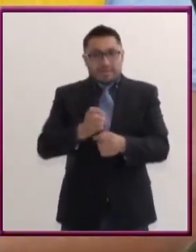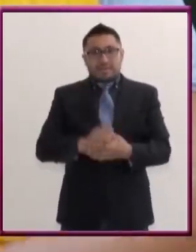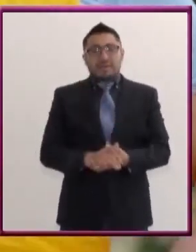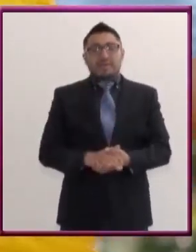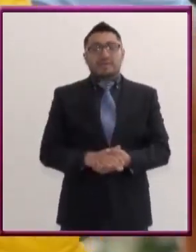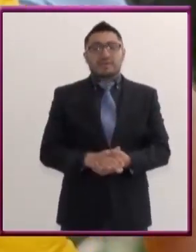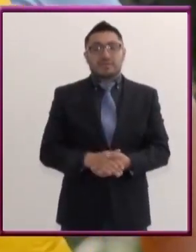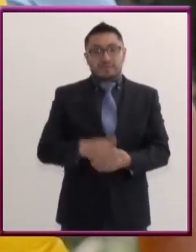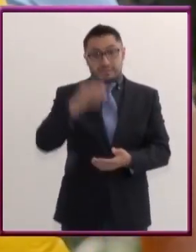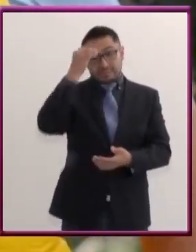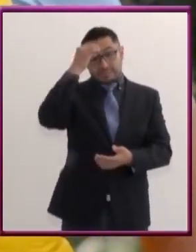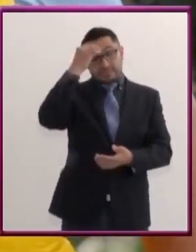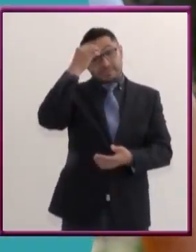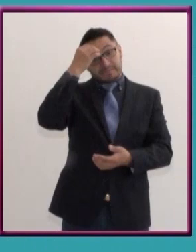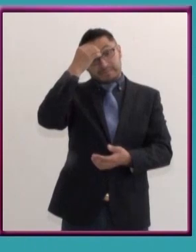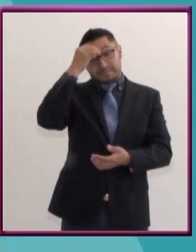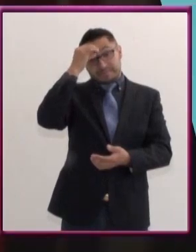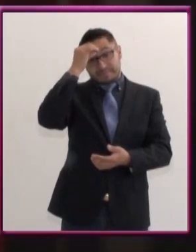y el caos.